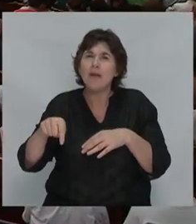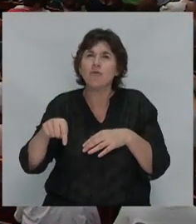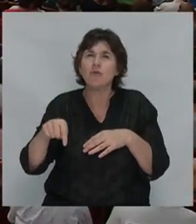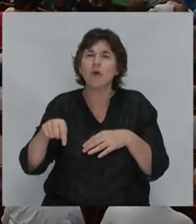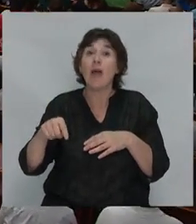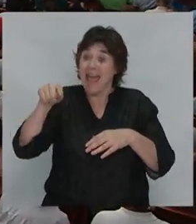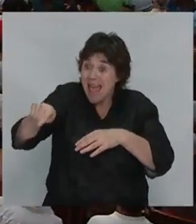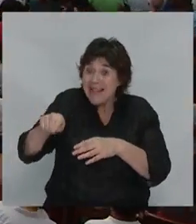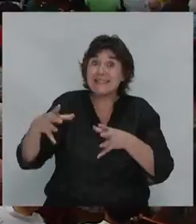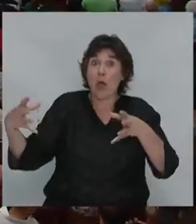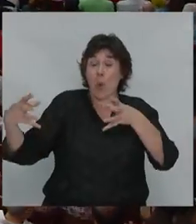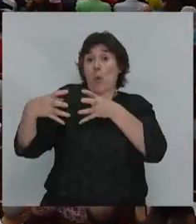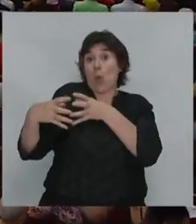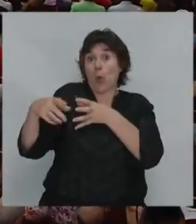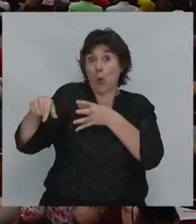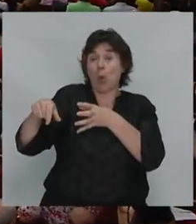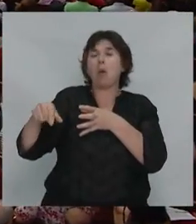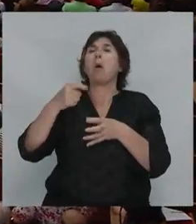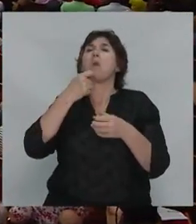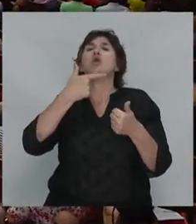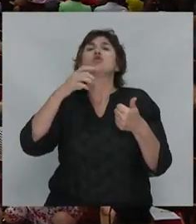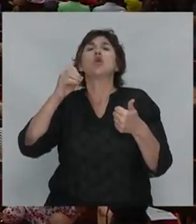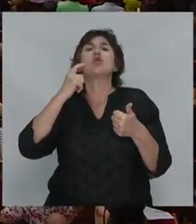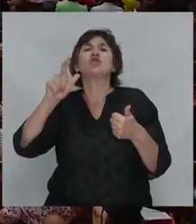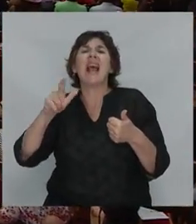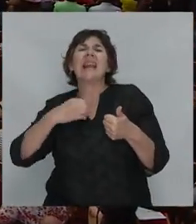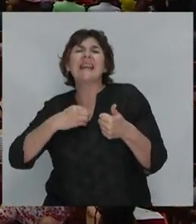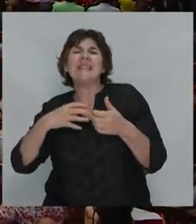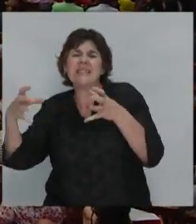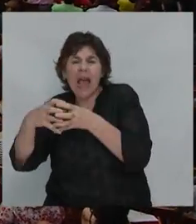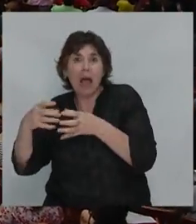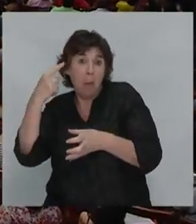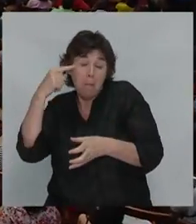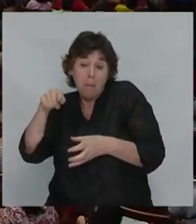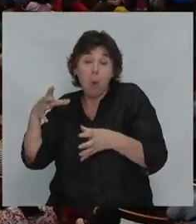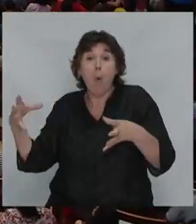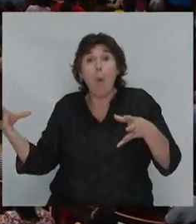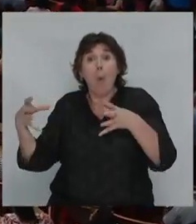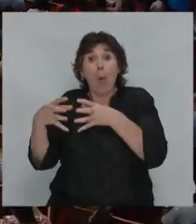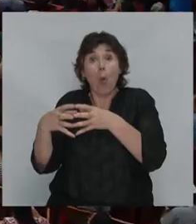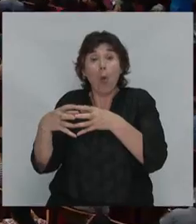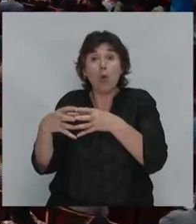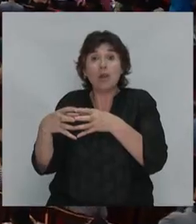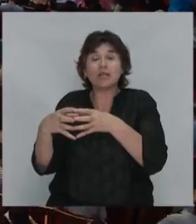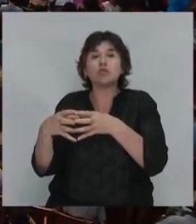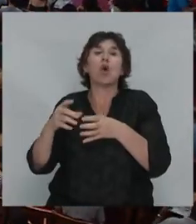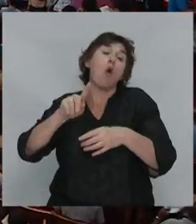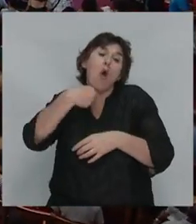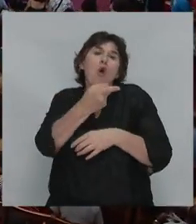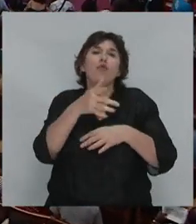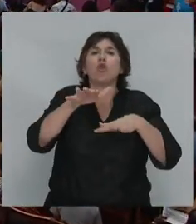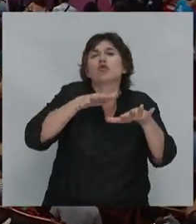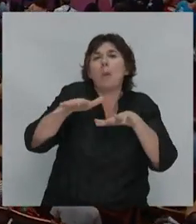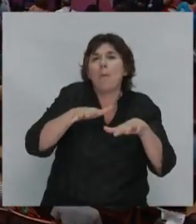grupo liberal social cristiano etcétera se empieza a unirse con este tipo de nuevos movimientos